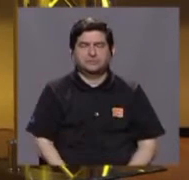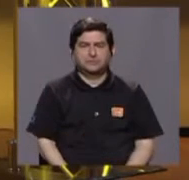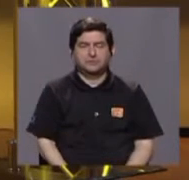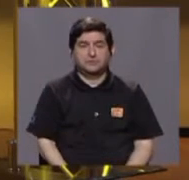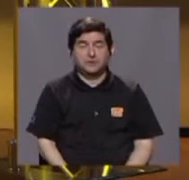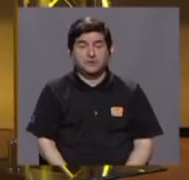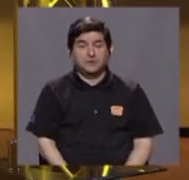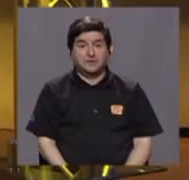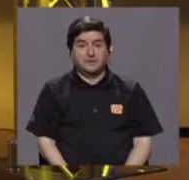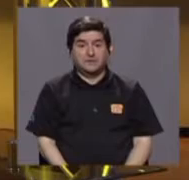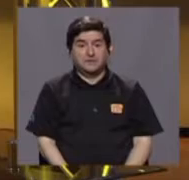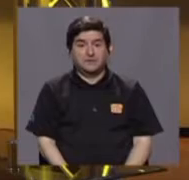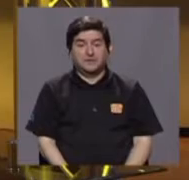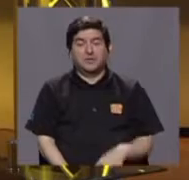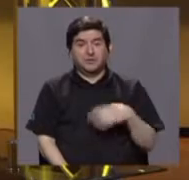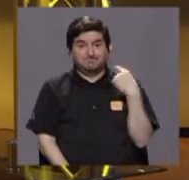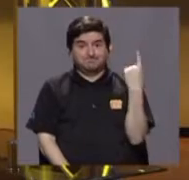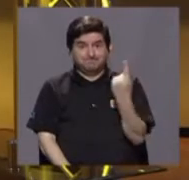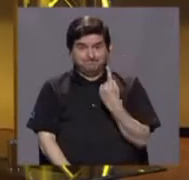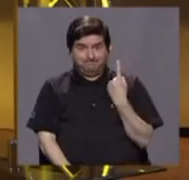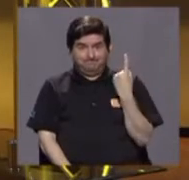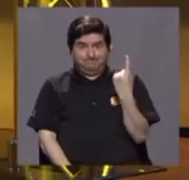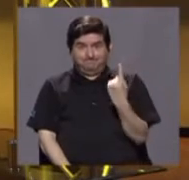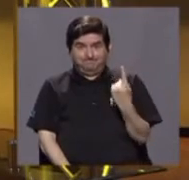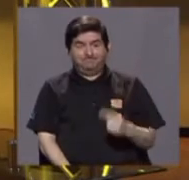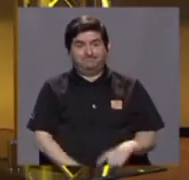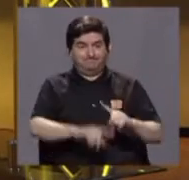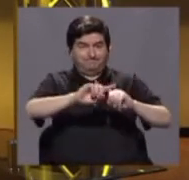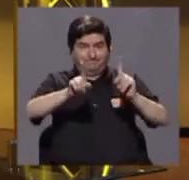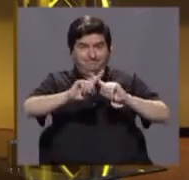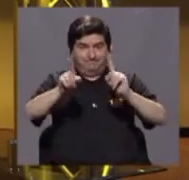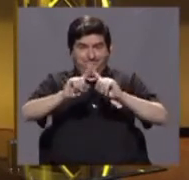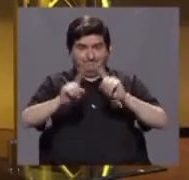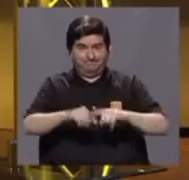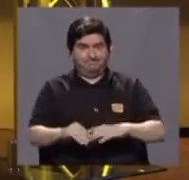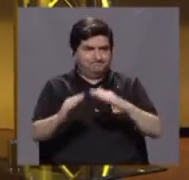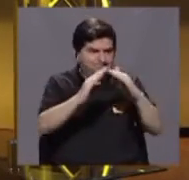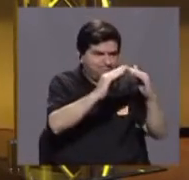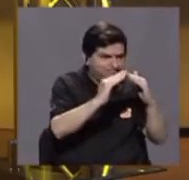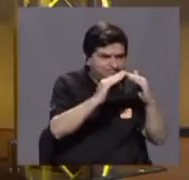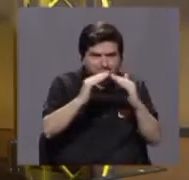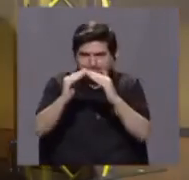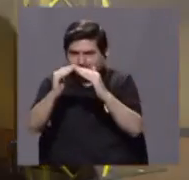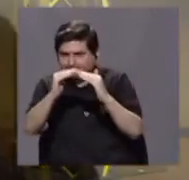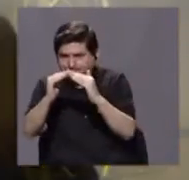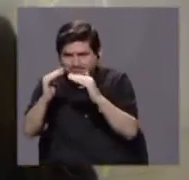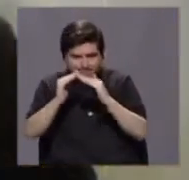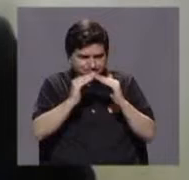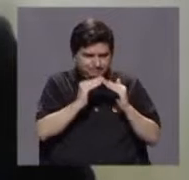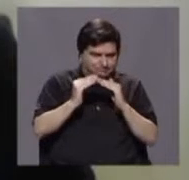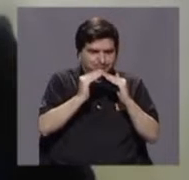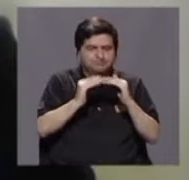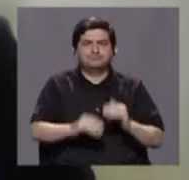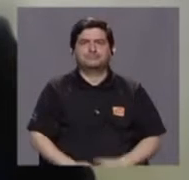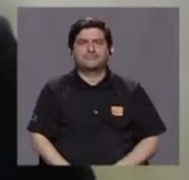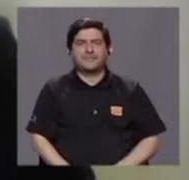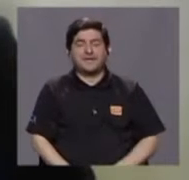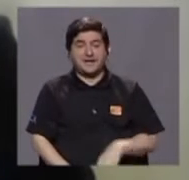Bueno, eso como siempre va por barrios. Barrios quiere decir